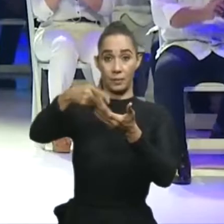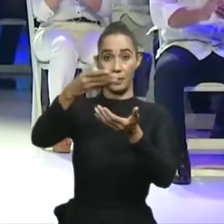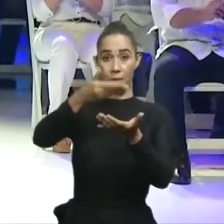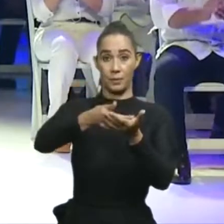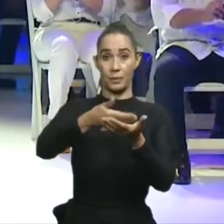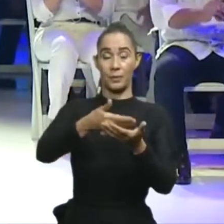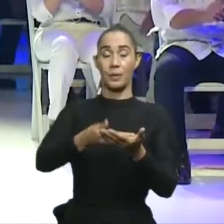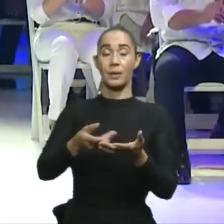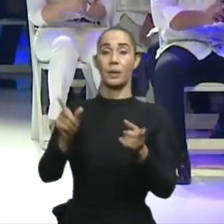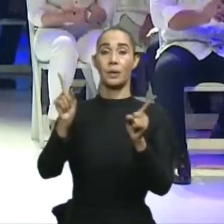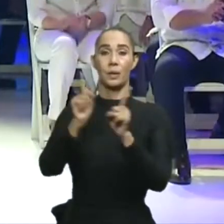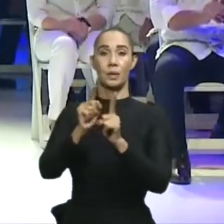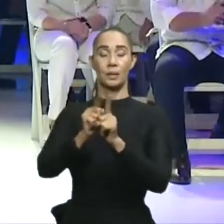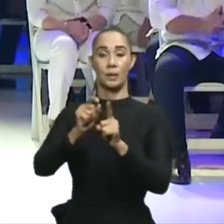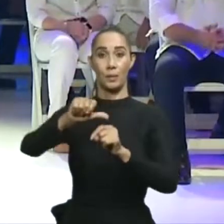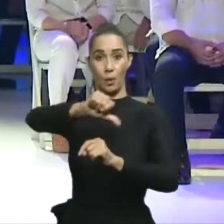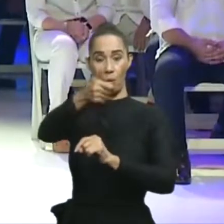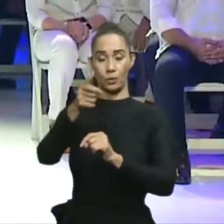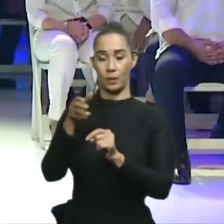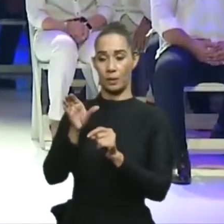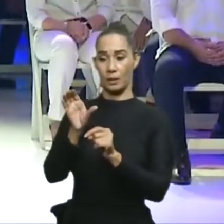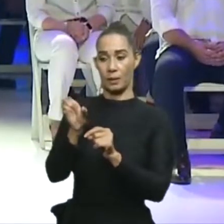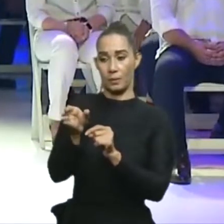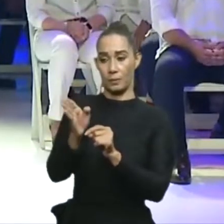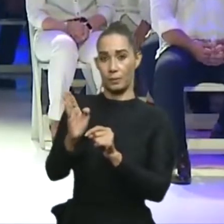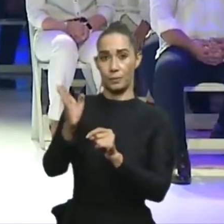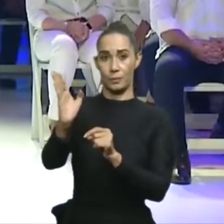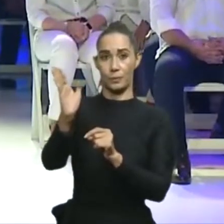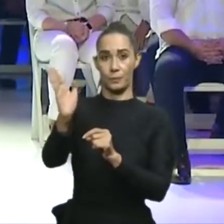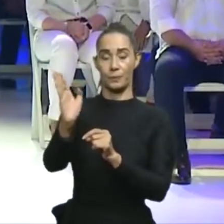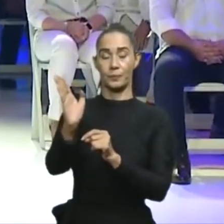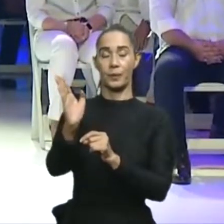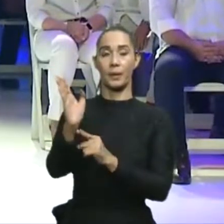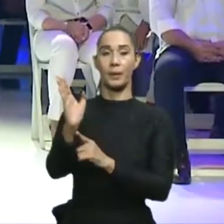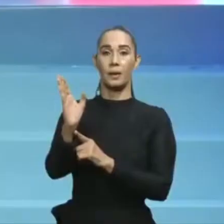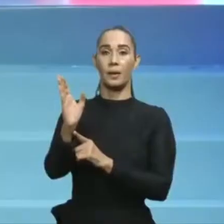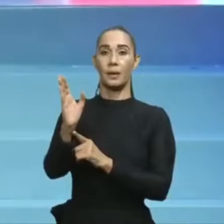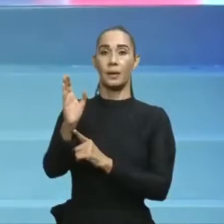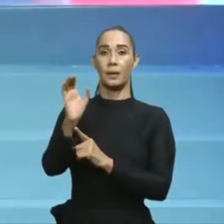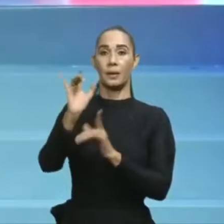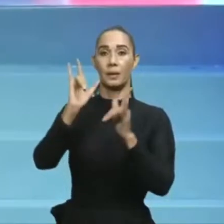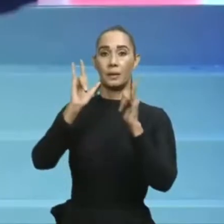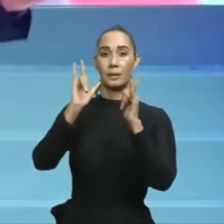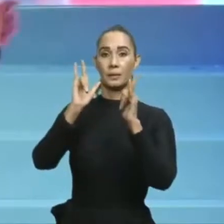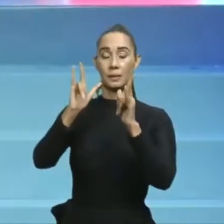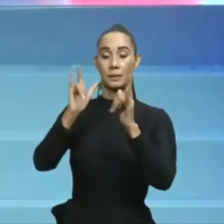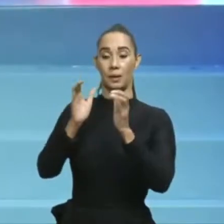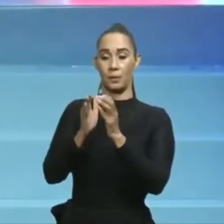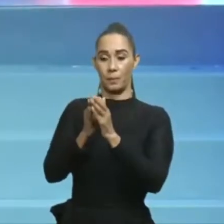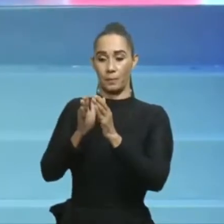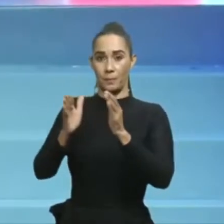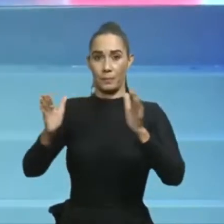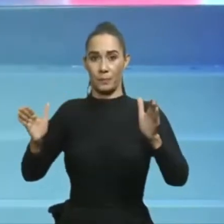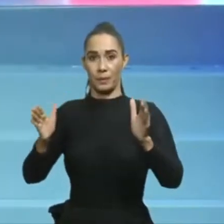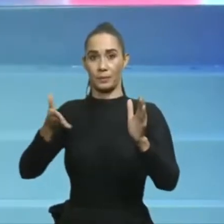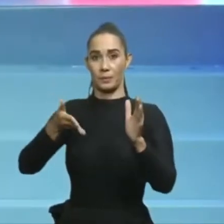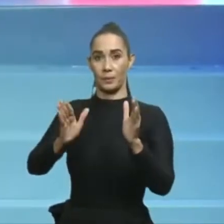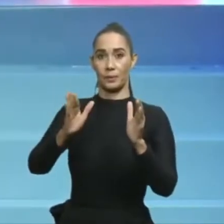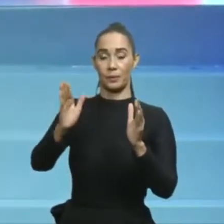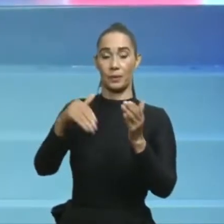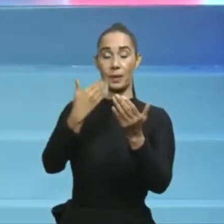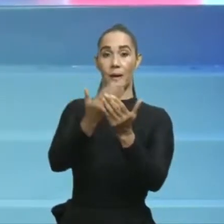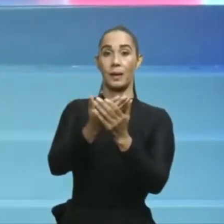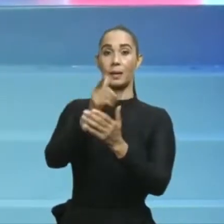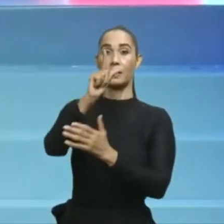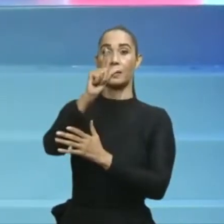así como también la carretera la carretera santiago la ampliación de la carretera santiago licey